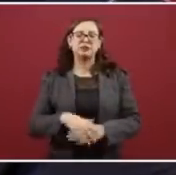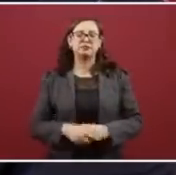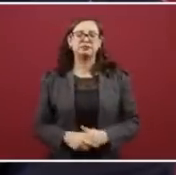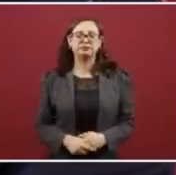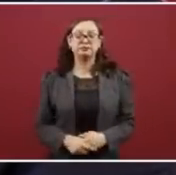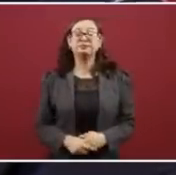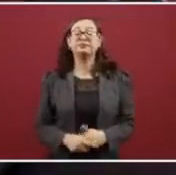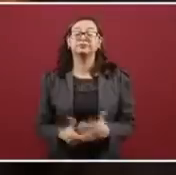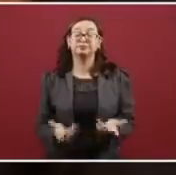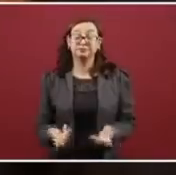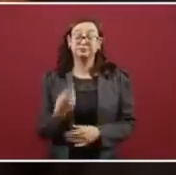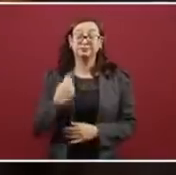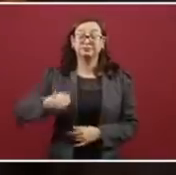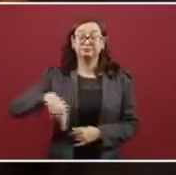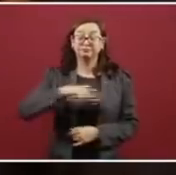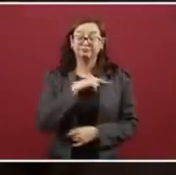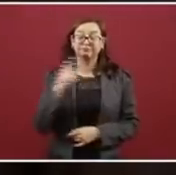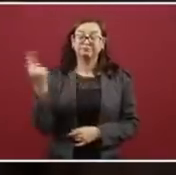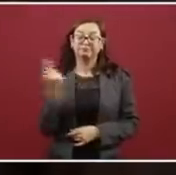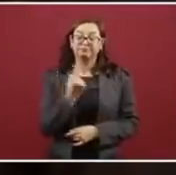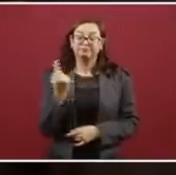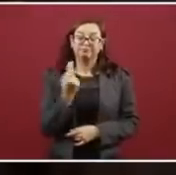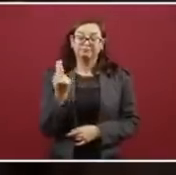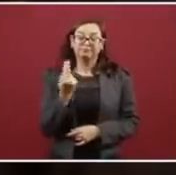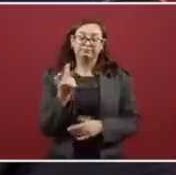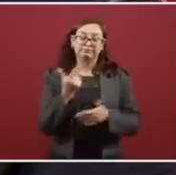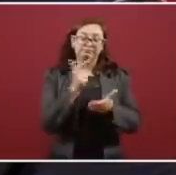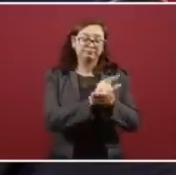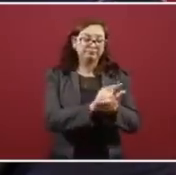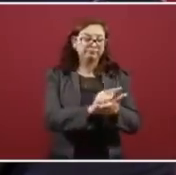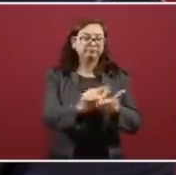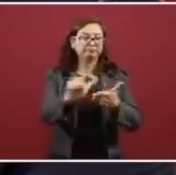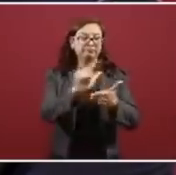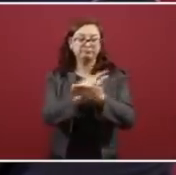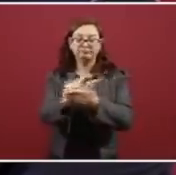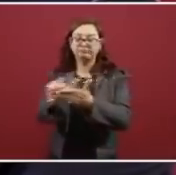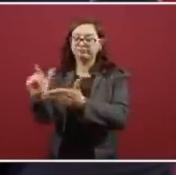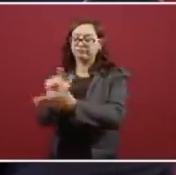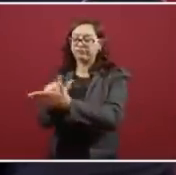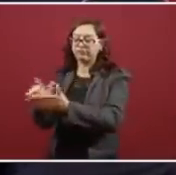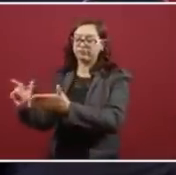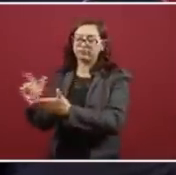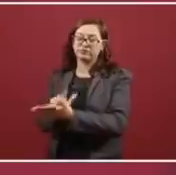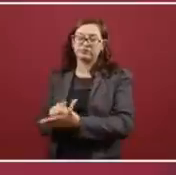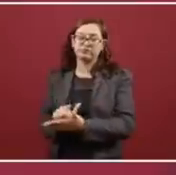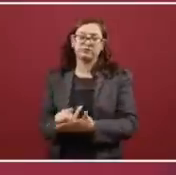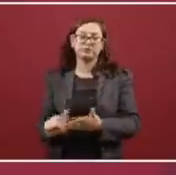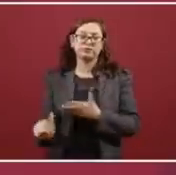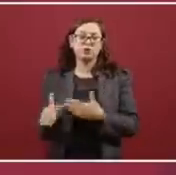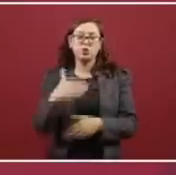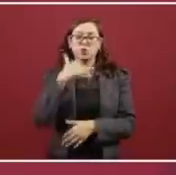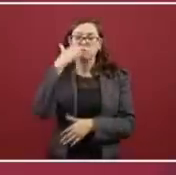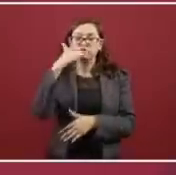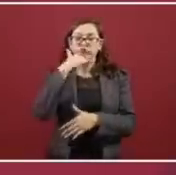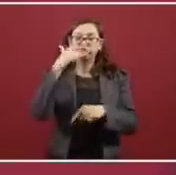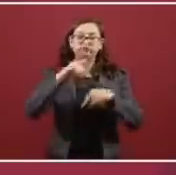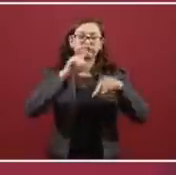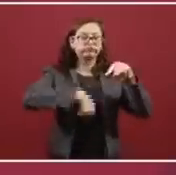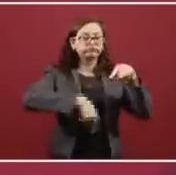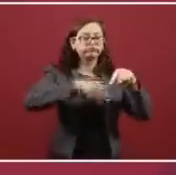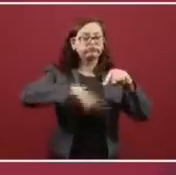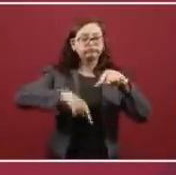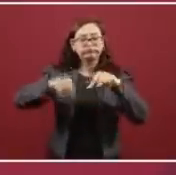y estamos limpiando estamos este acabando con la corrupción